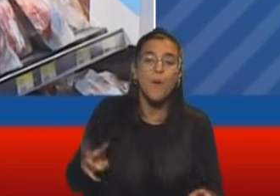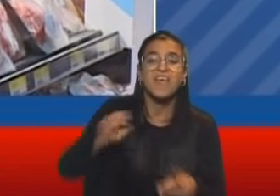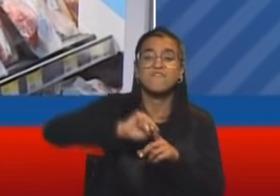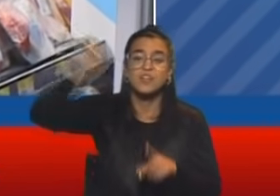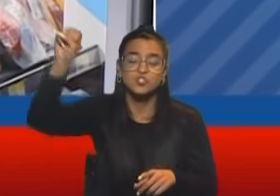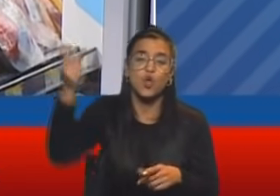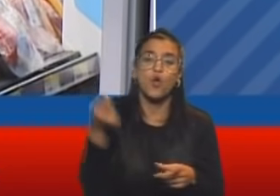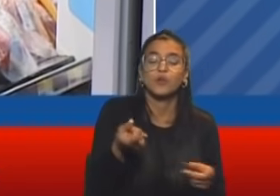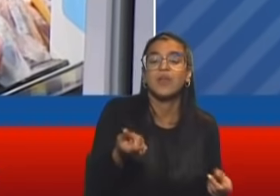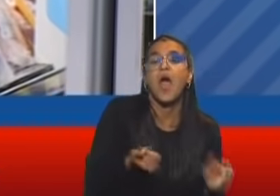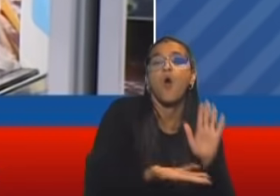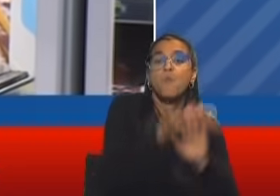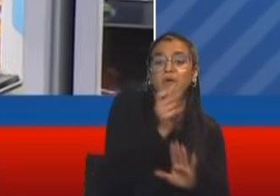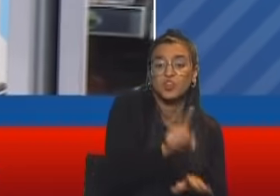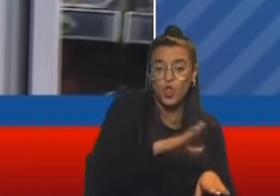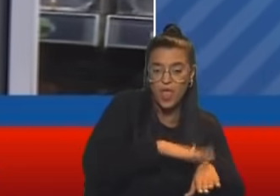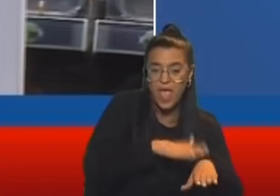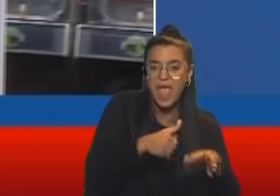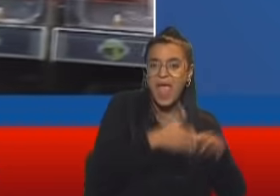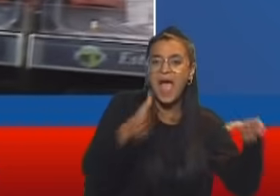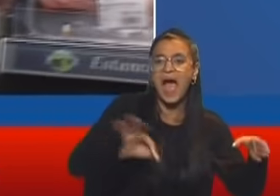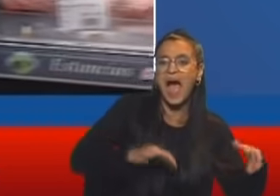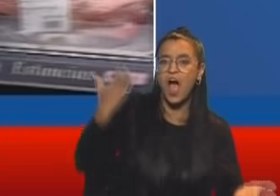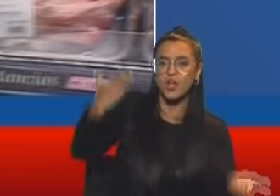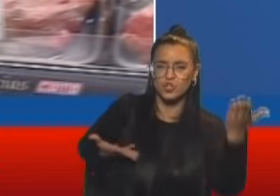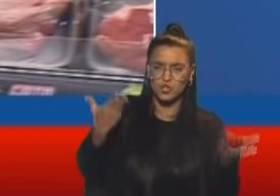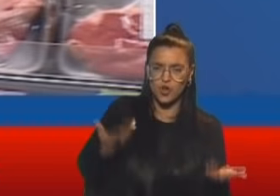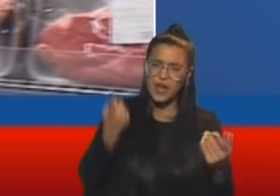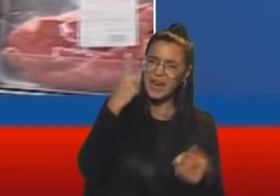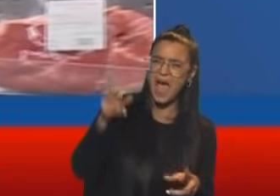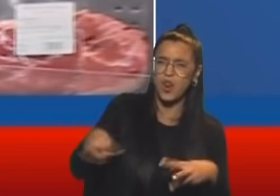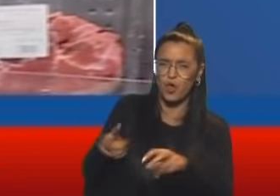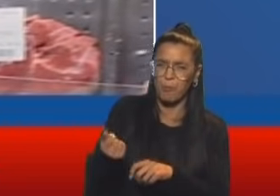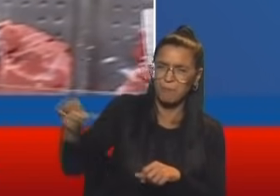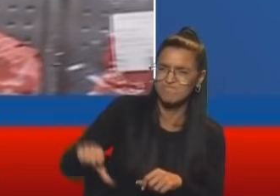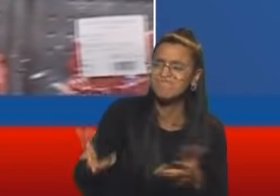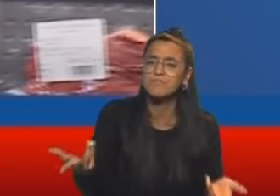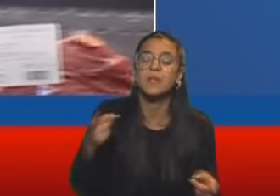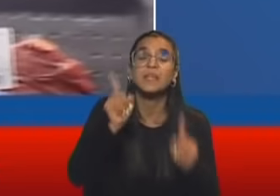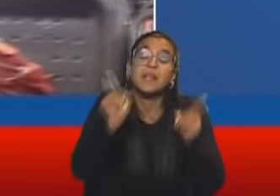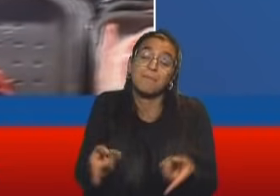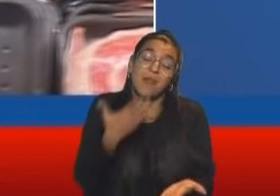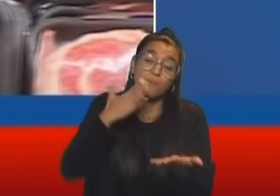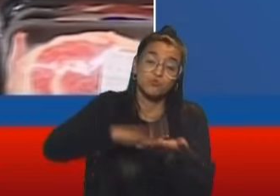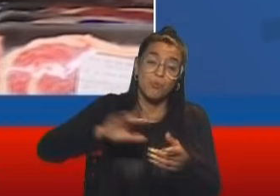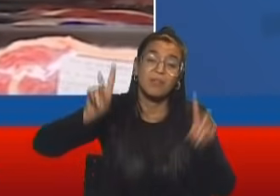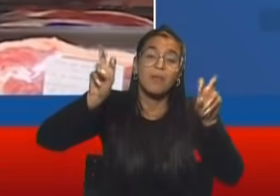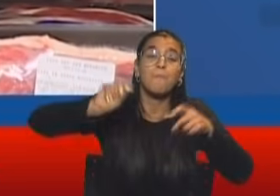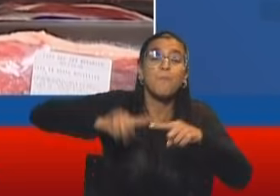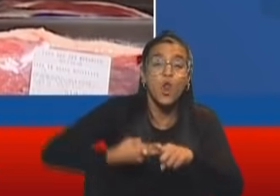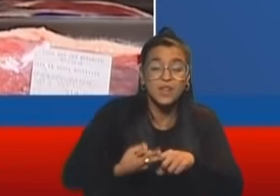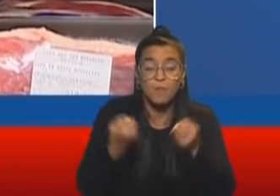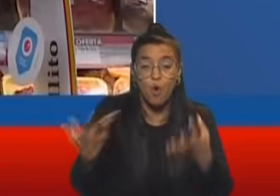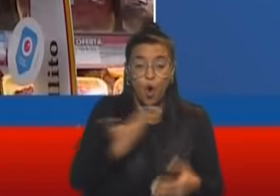el aumento interanual de la carne, es raro hablar de una falta de rentabilidad. Bueno, estamos hablando de economía hasta acá, pero tenemos que hablar de política, porque claro, lo